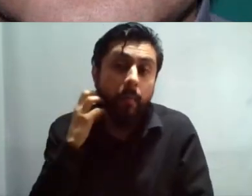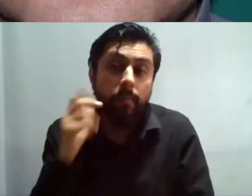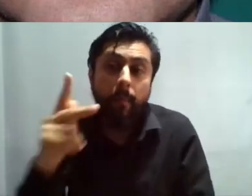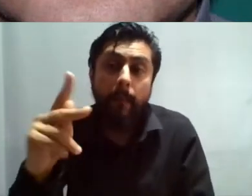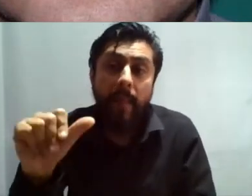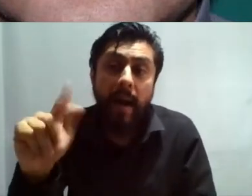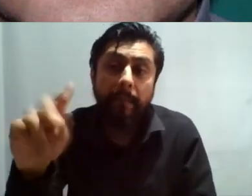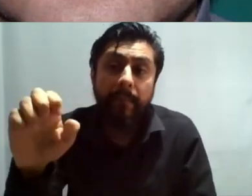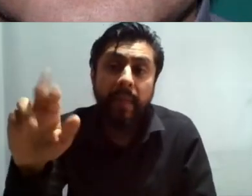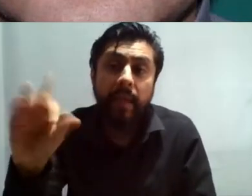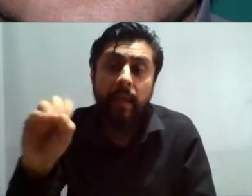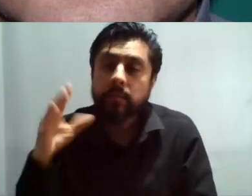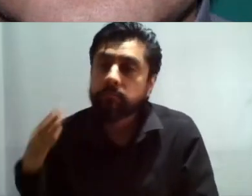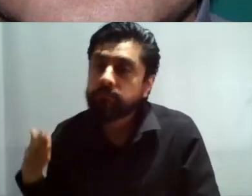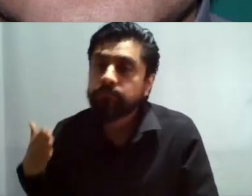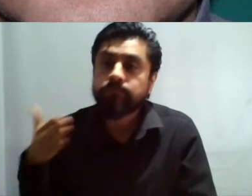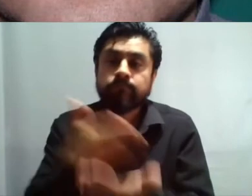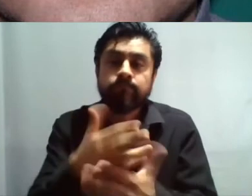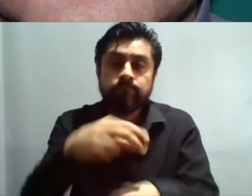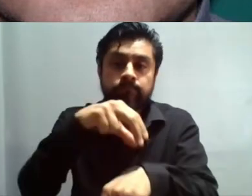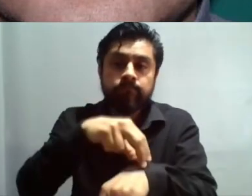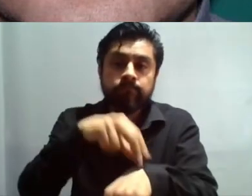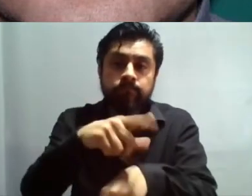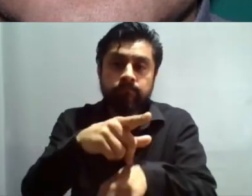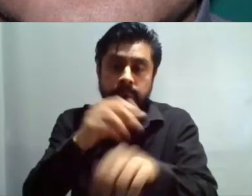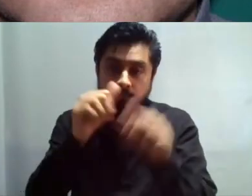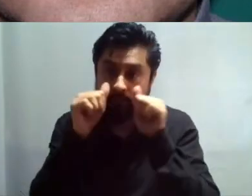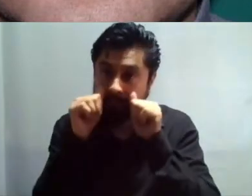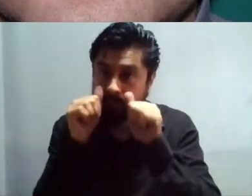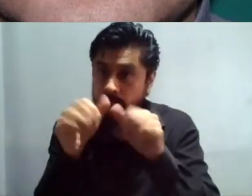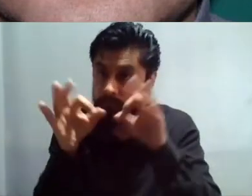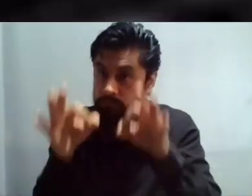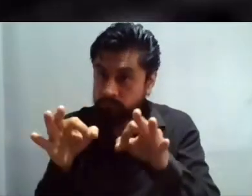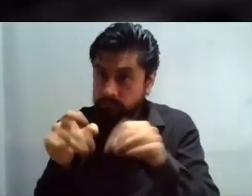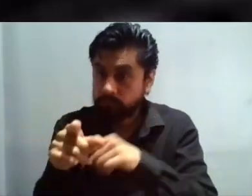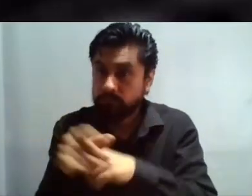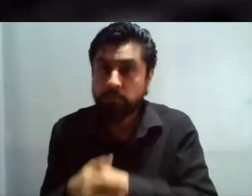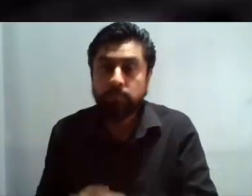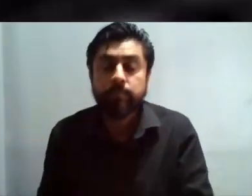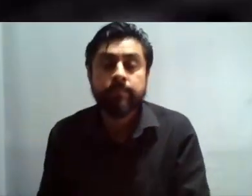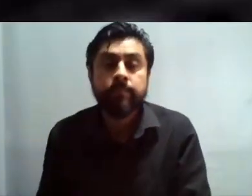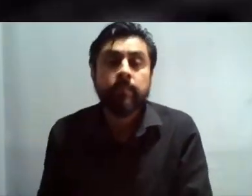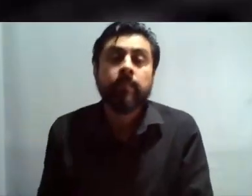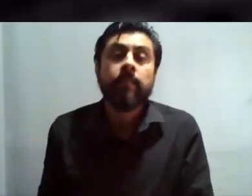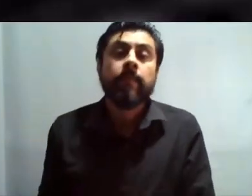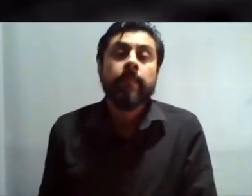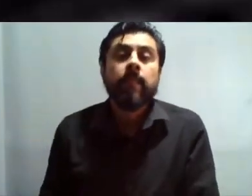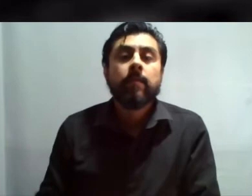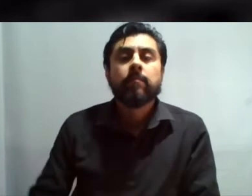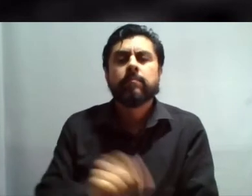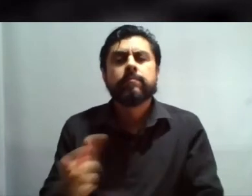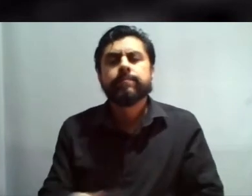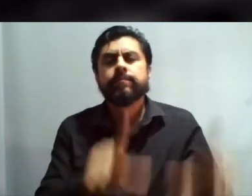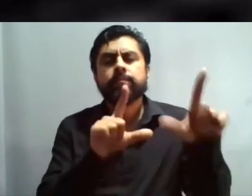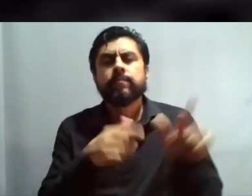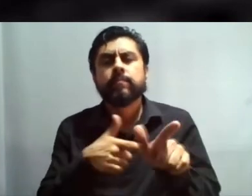con el médico especialista y atenderlo a la brevedad. Damos la siguiente imagen. Estos